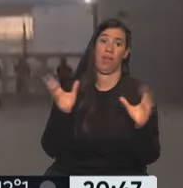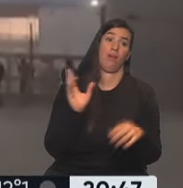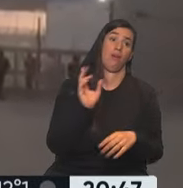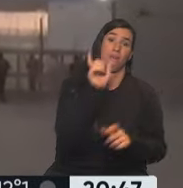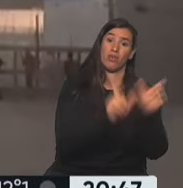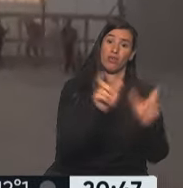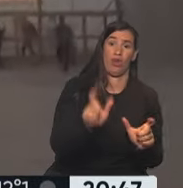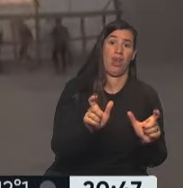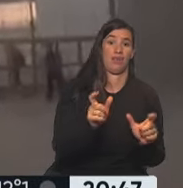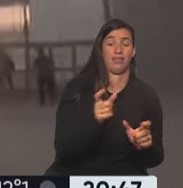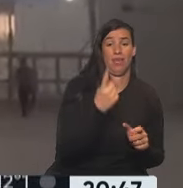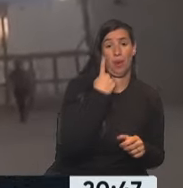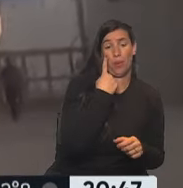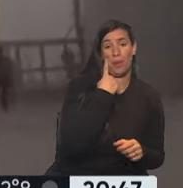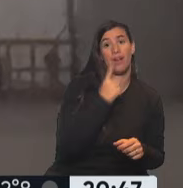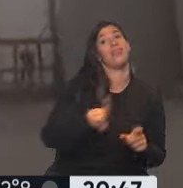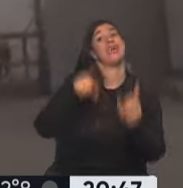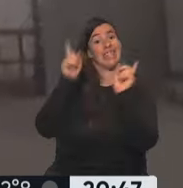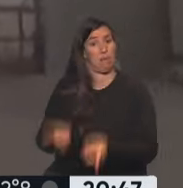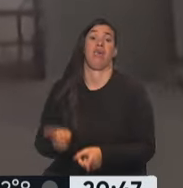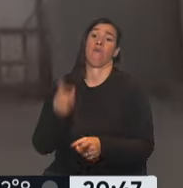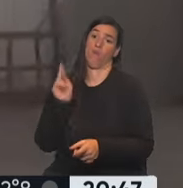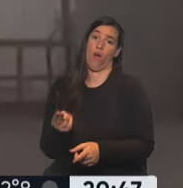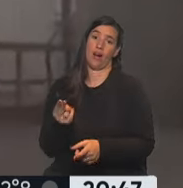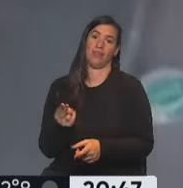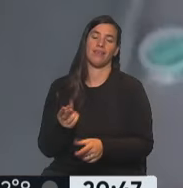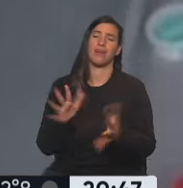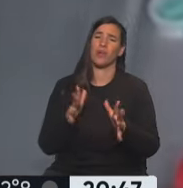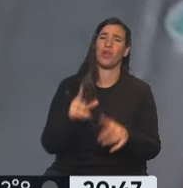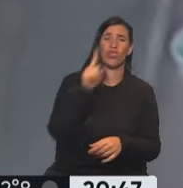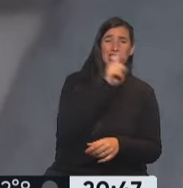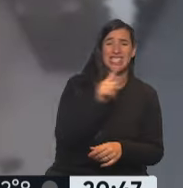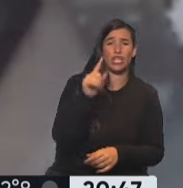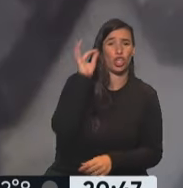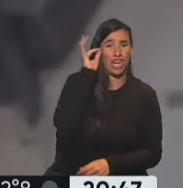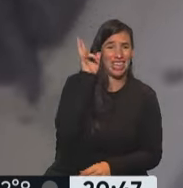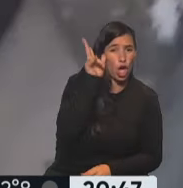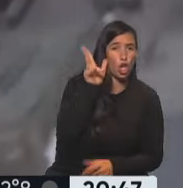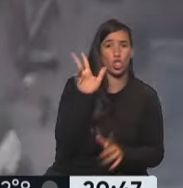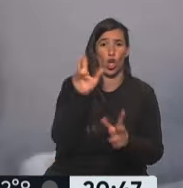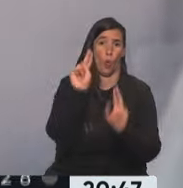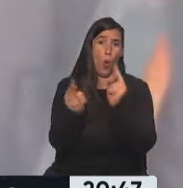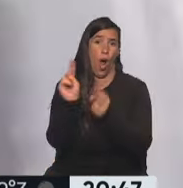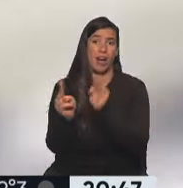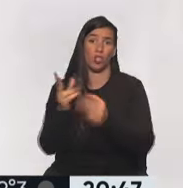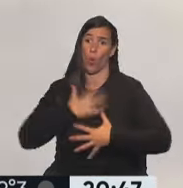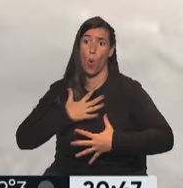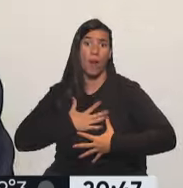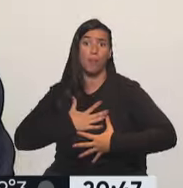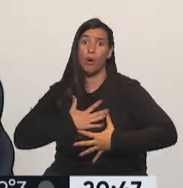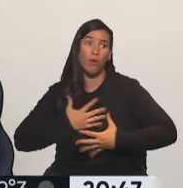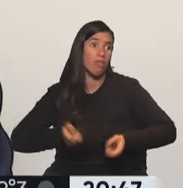muertos. Hay al menos entre los 132, 38 que están muertos y el Hamas ni libera sus